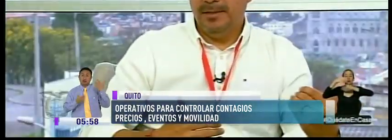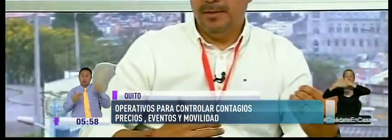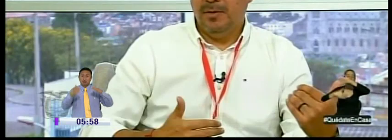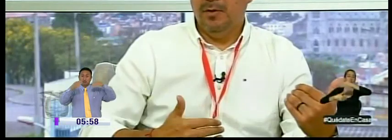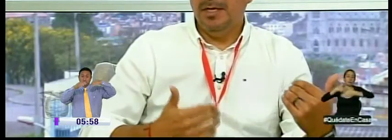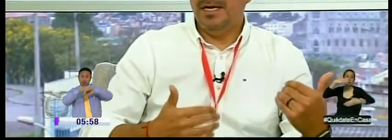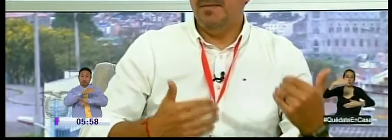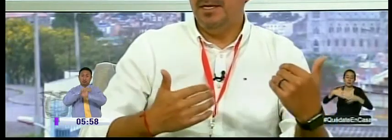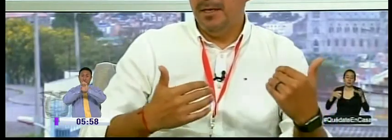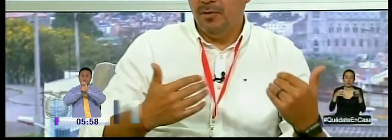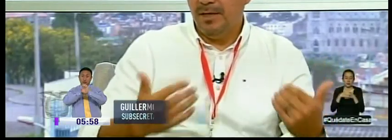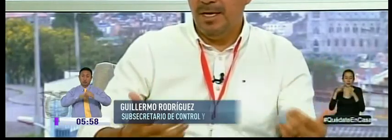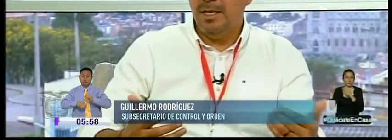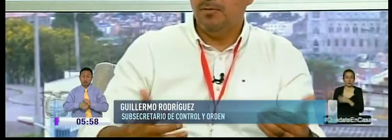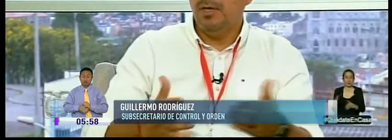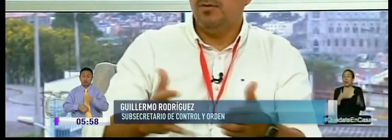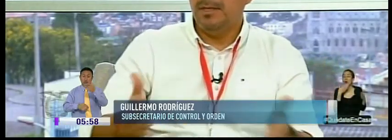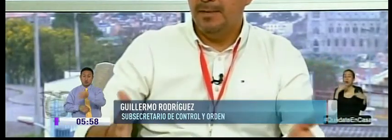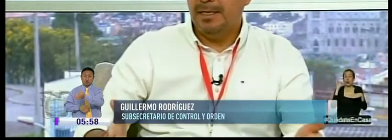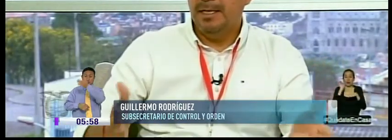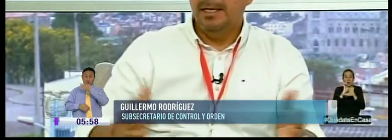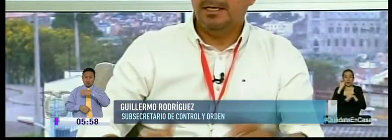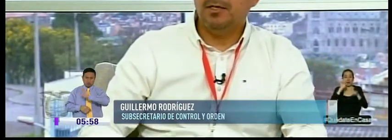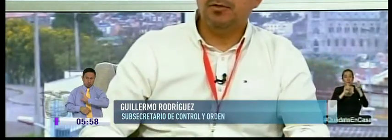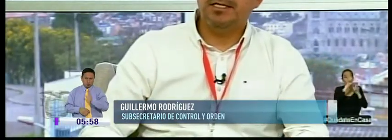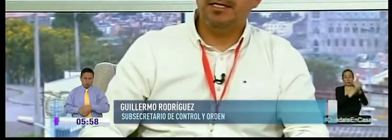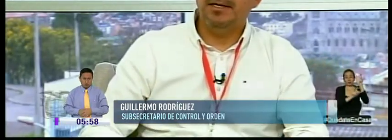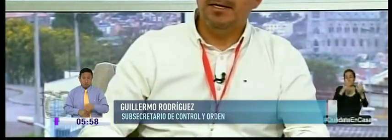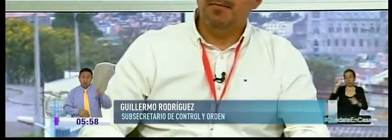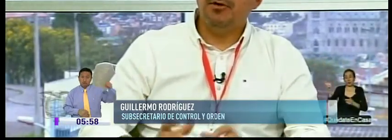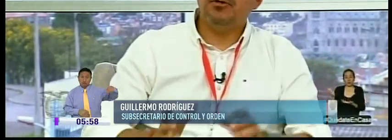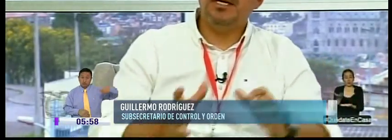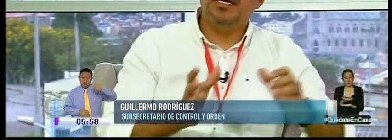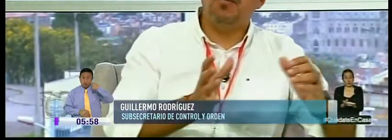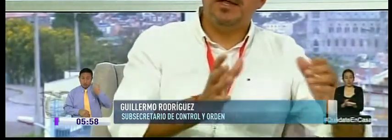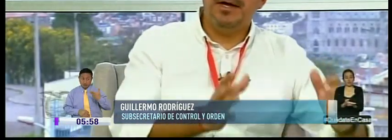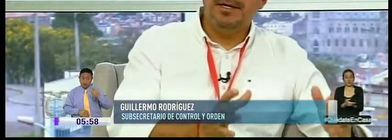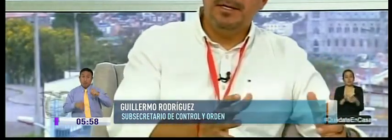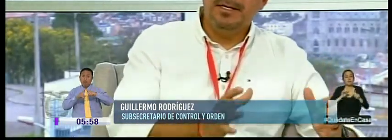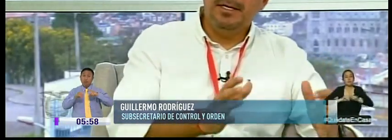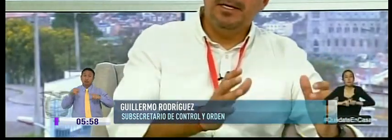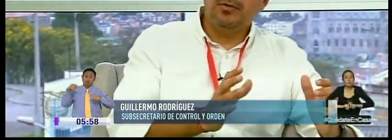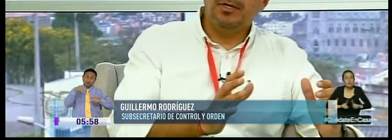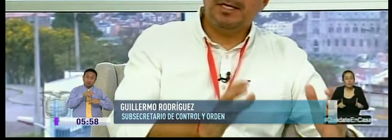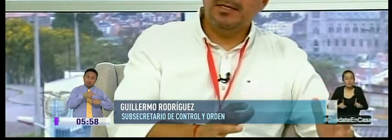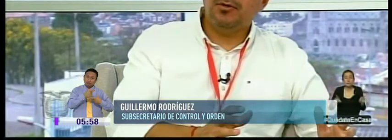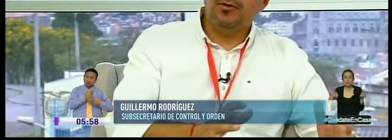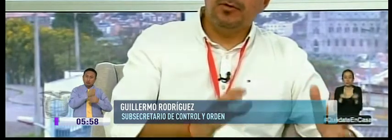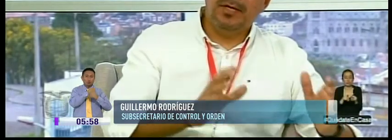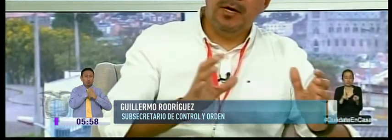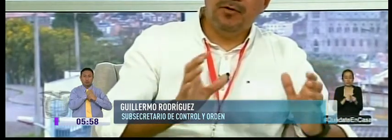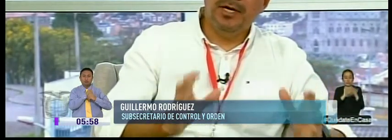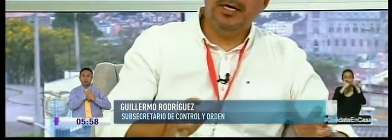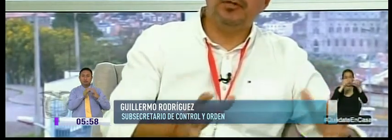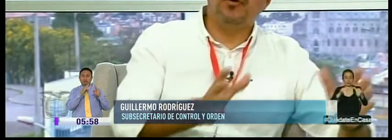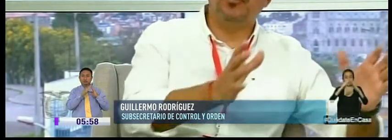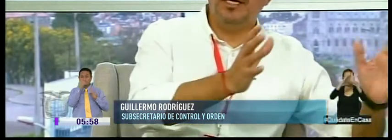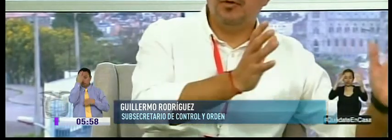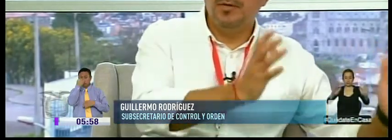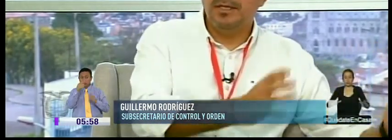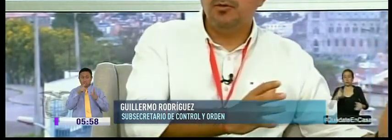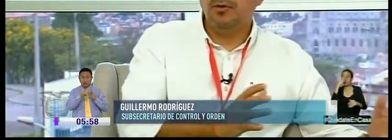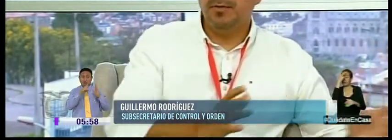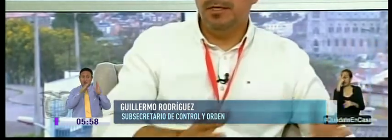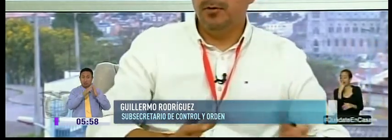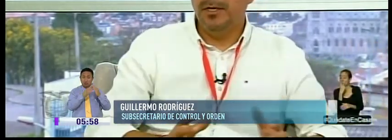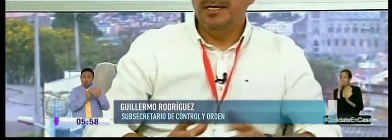país, no necesariamente contagiadas, porque hay un examen que se los hace allá, pero ellos tienen que guardar su descanso, sea en hoteles o sea a su